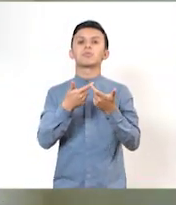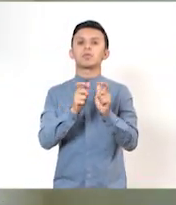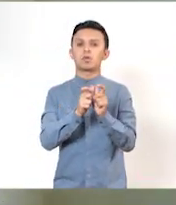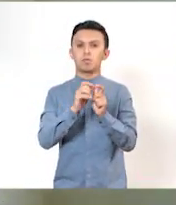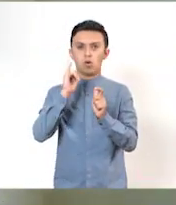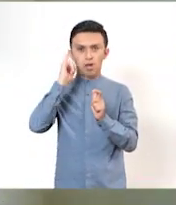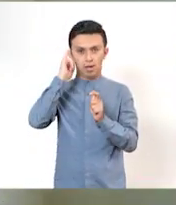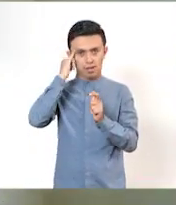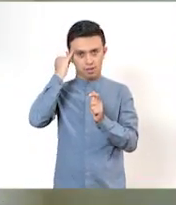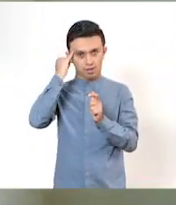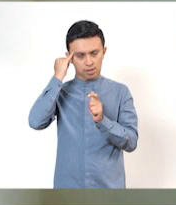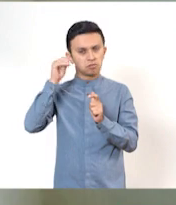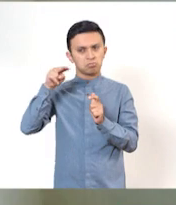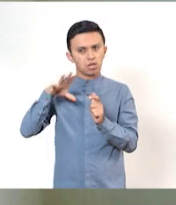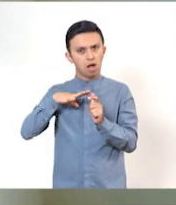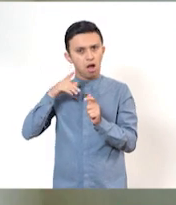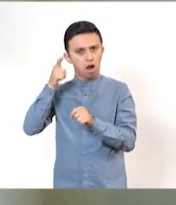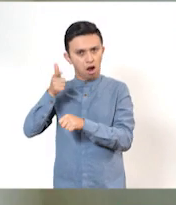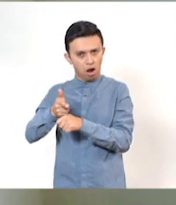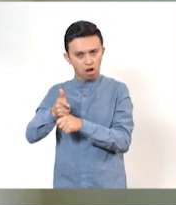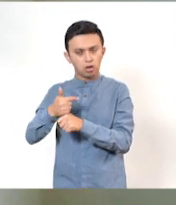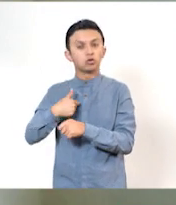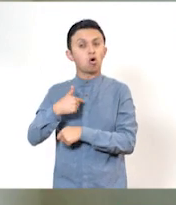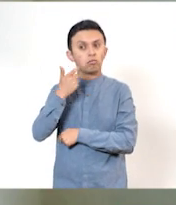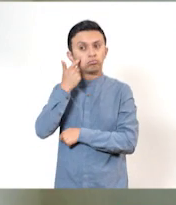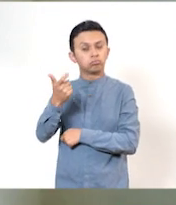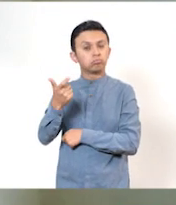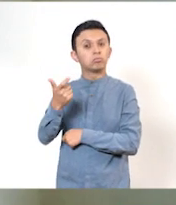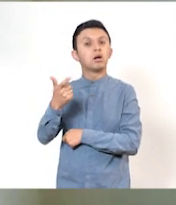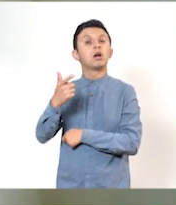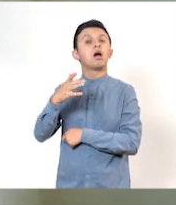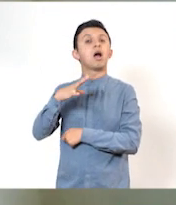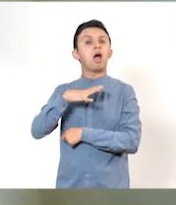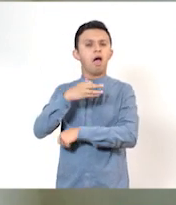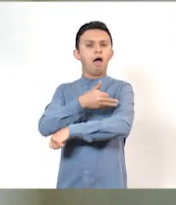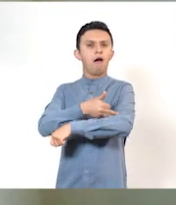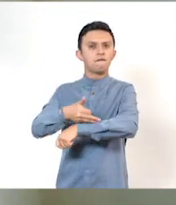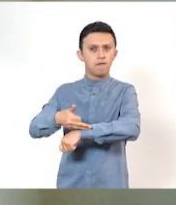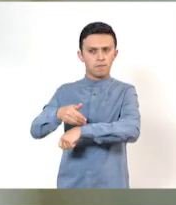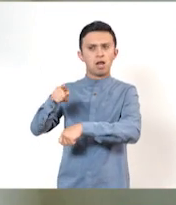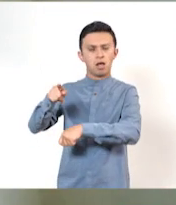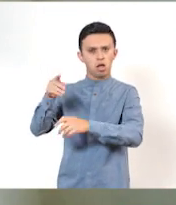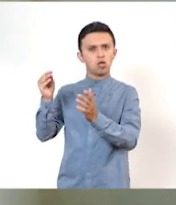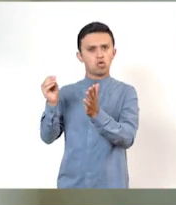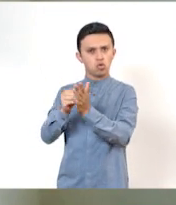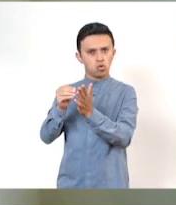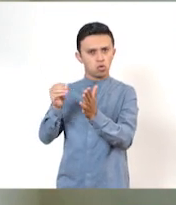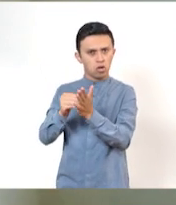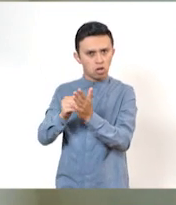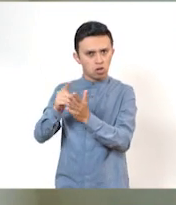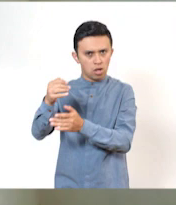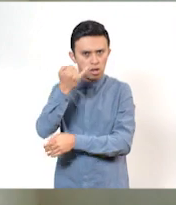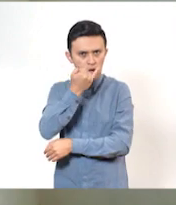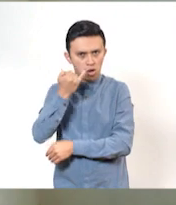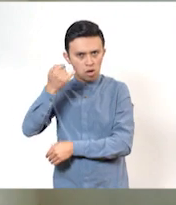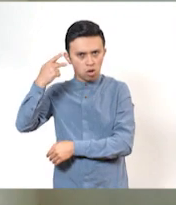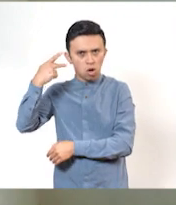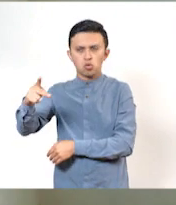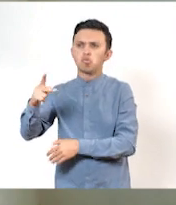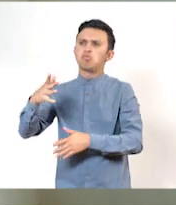indígena sí sé que existe, ya que tengo la oportunidad de tener familia que aún conserva